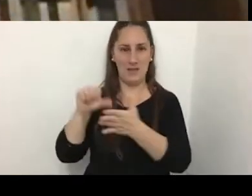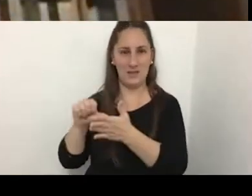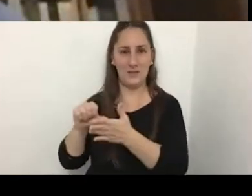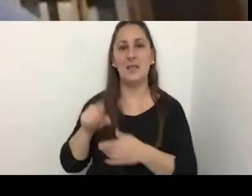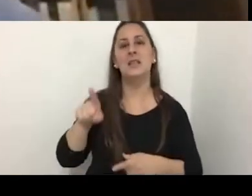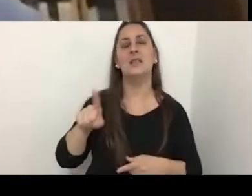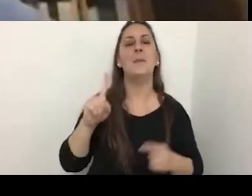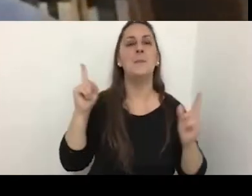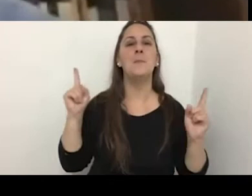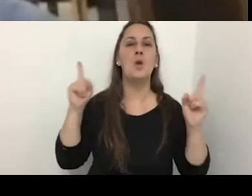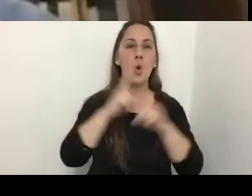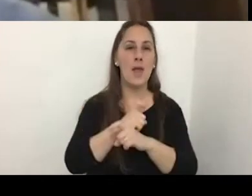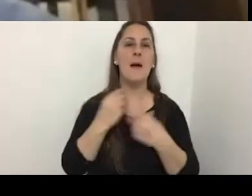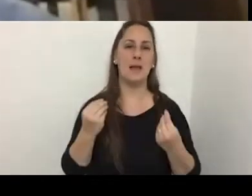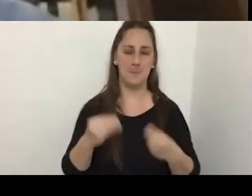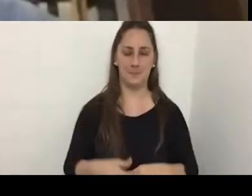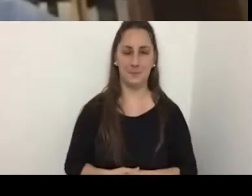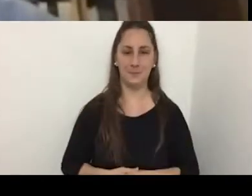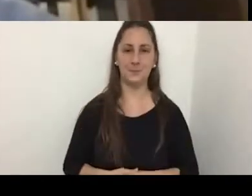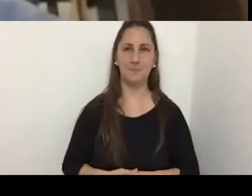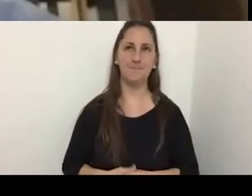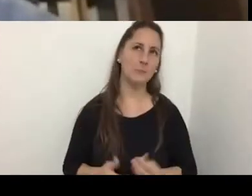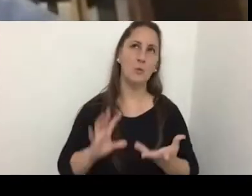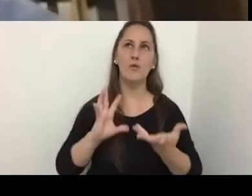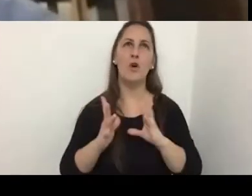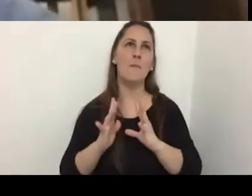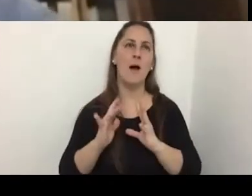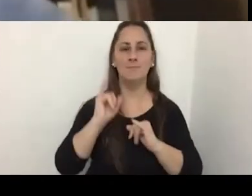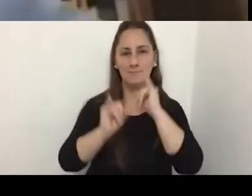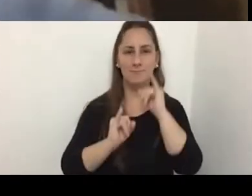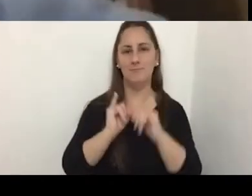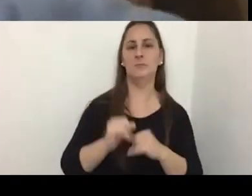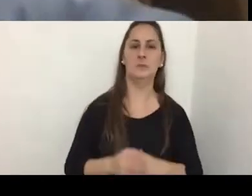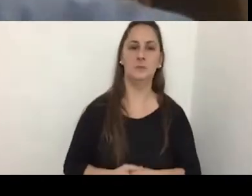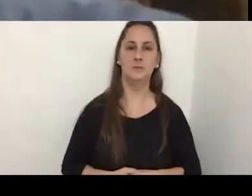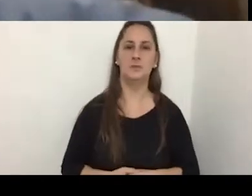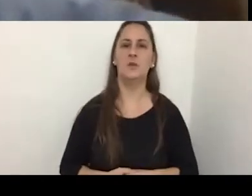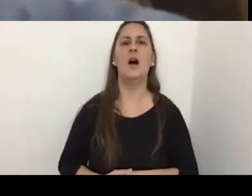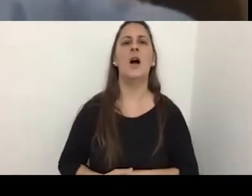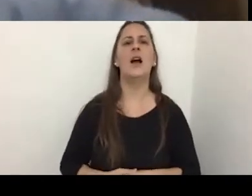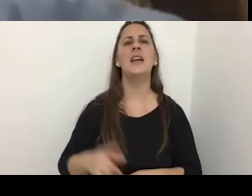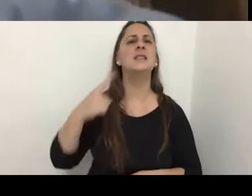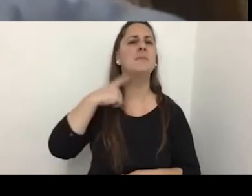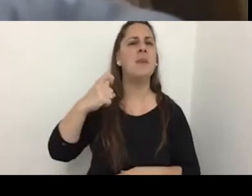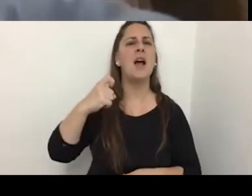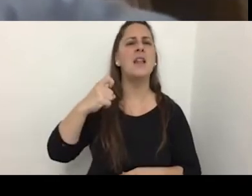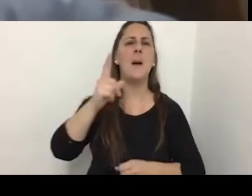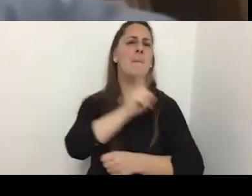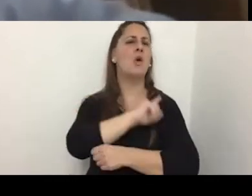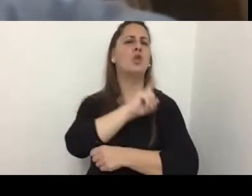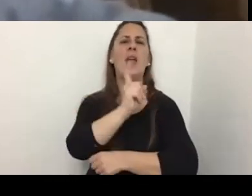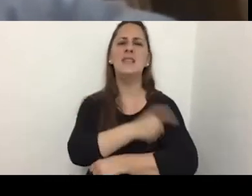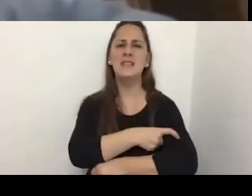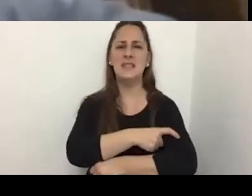ver, para decirlo en otras cosas, ¿quién transformó a España en potencia petrolera?